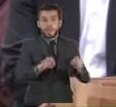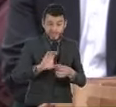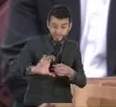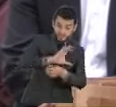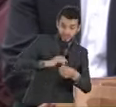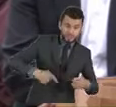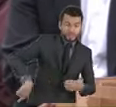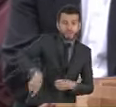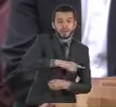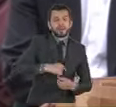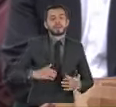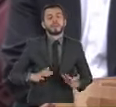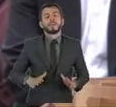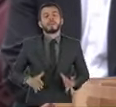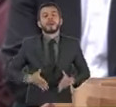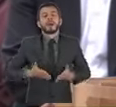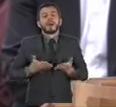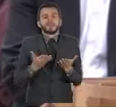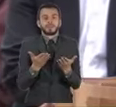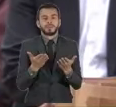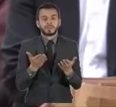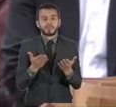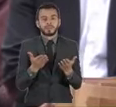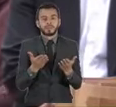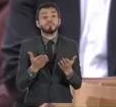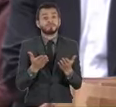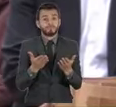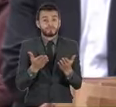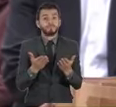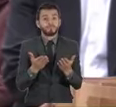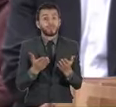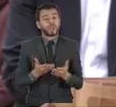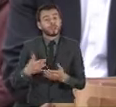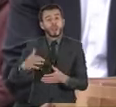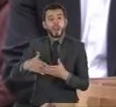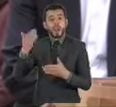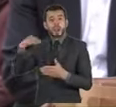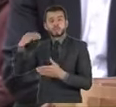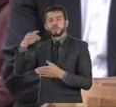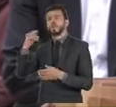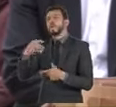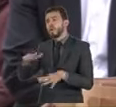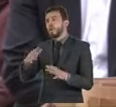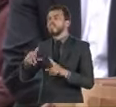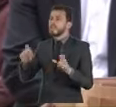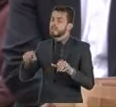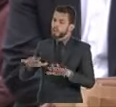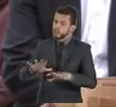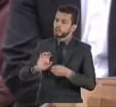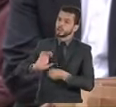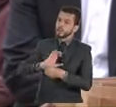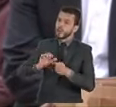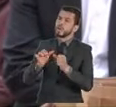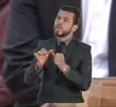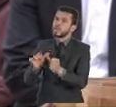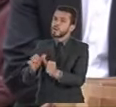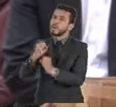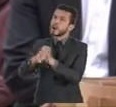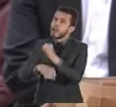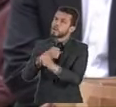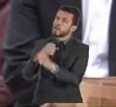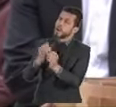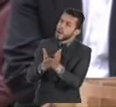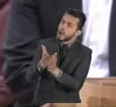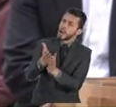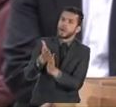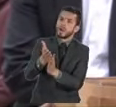bienestar y allí desde hace mucho rato estamos hablando sobre ciudades sostenibles y la responsabilidad que tiene el sector privado en la construcción de